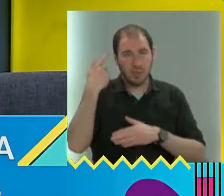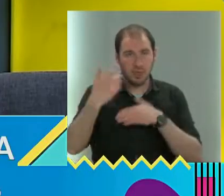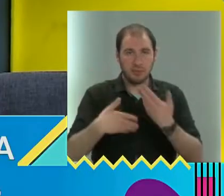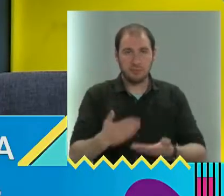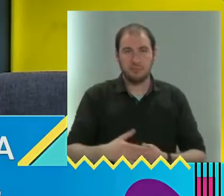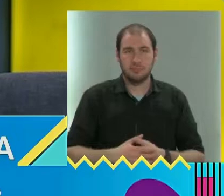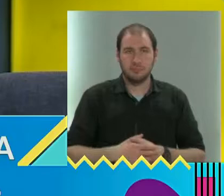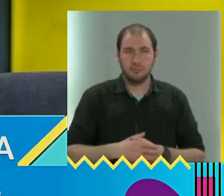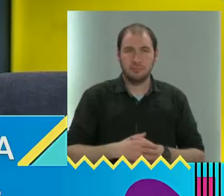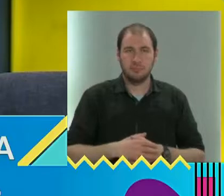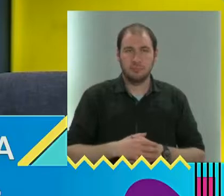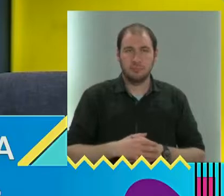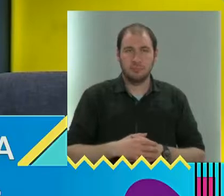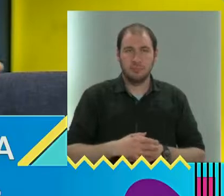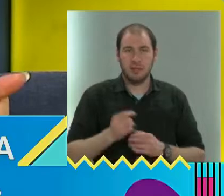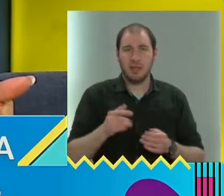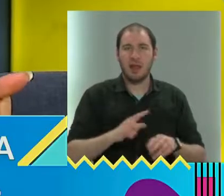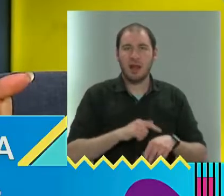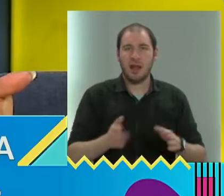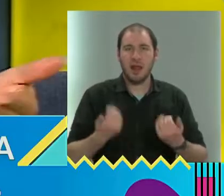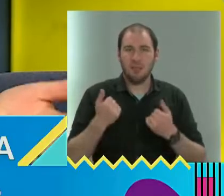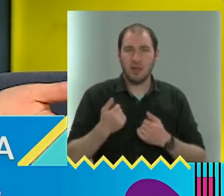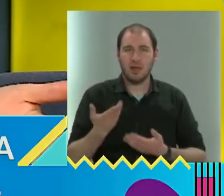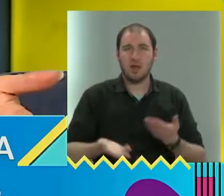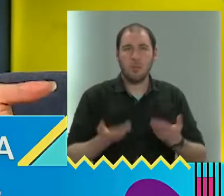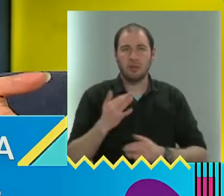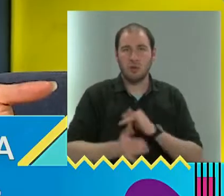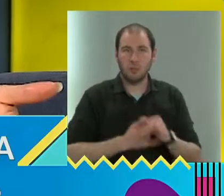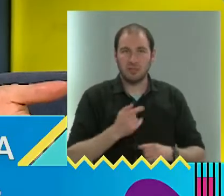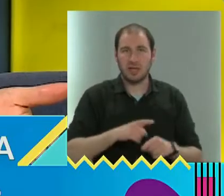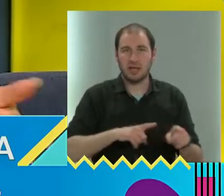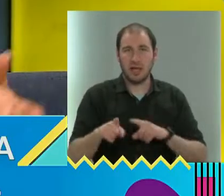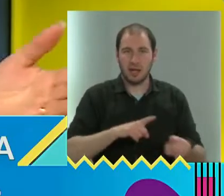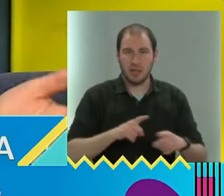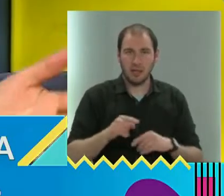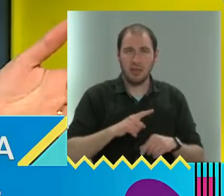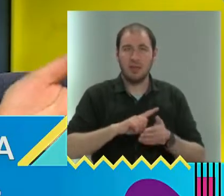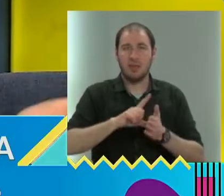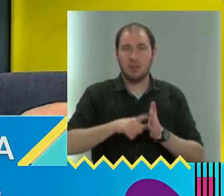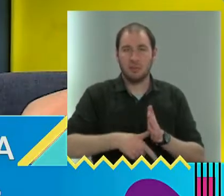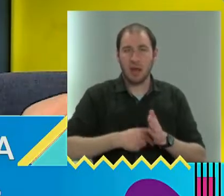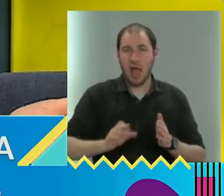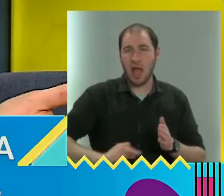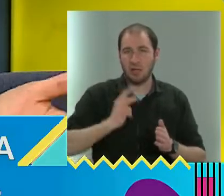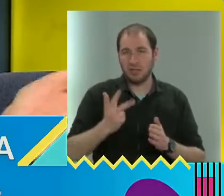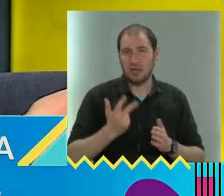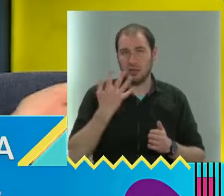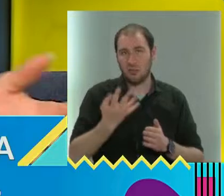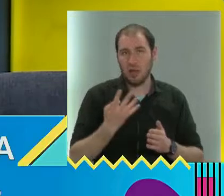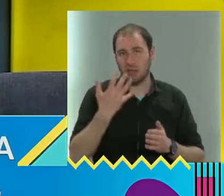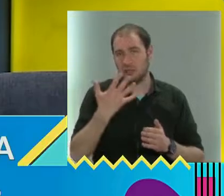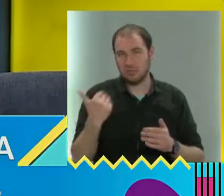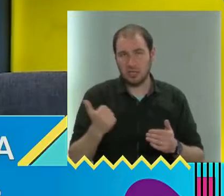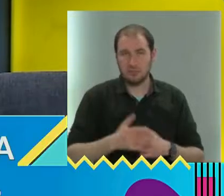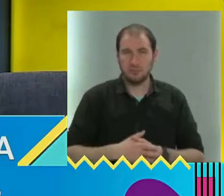capacidades, digamos, más rápidas que lo que va a plantear una carrera con una duración de 3 años, 4, 5, 6,